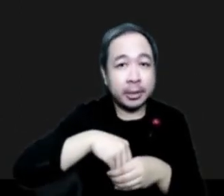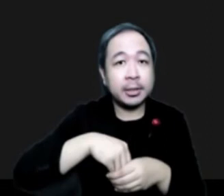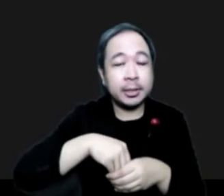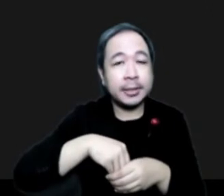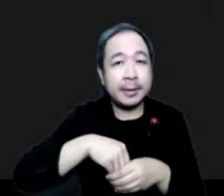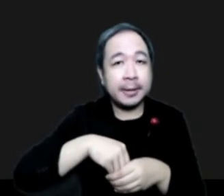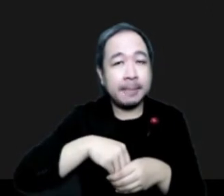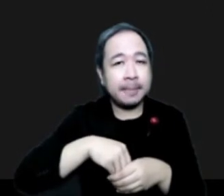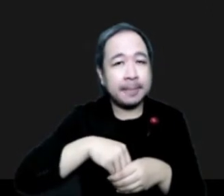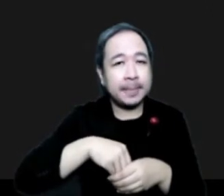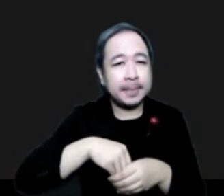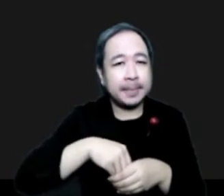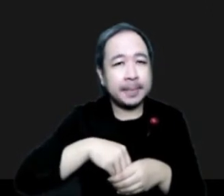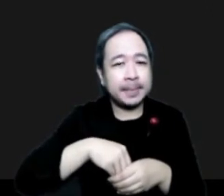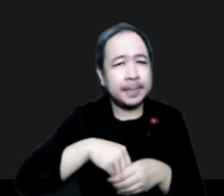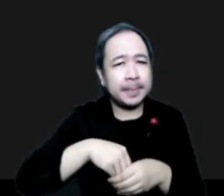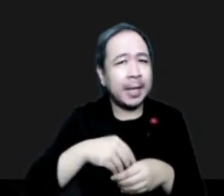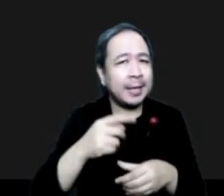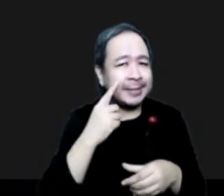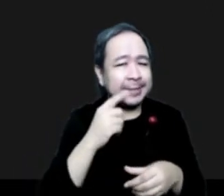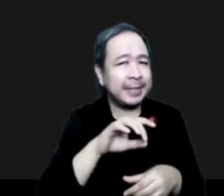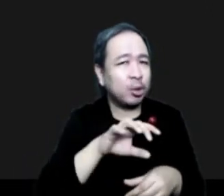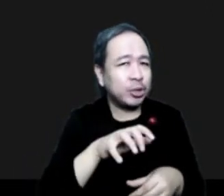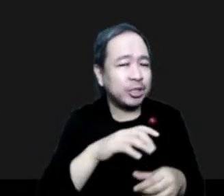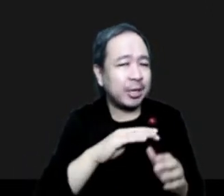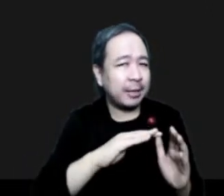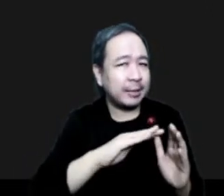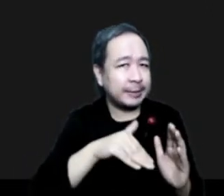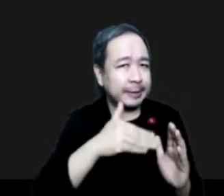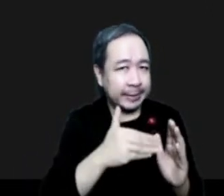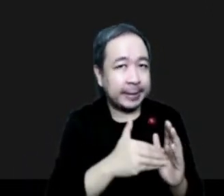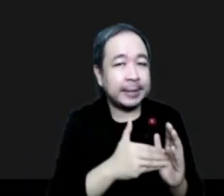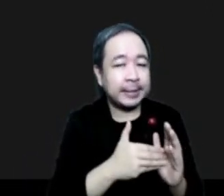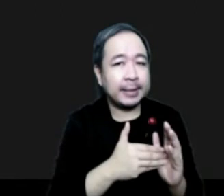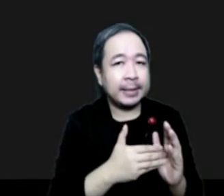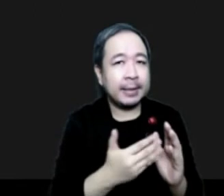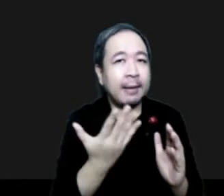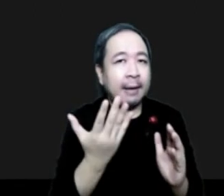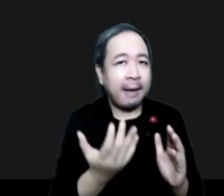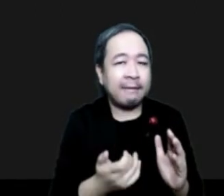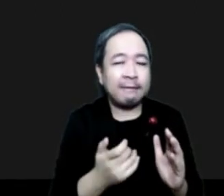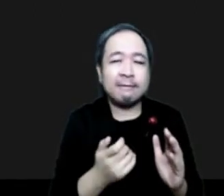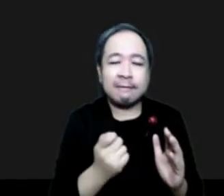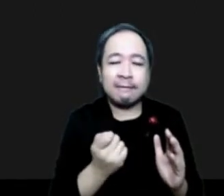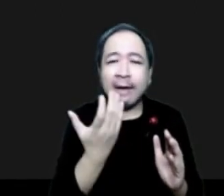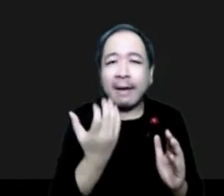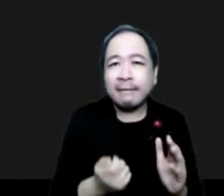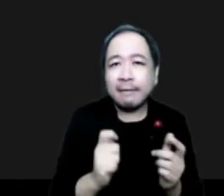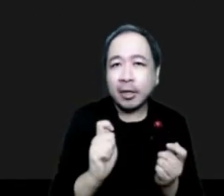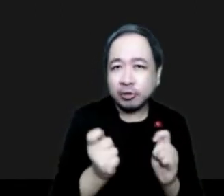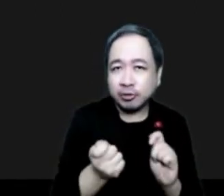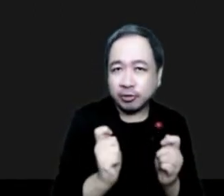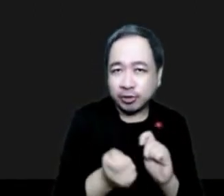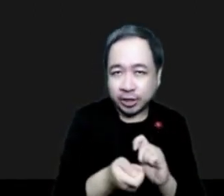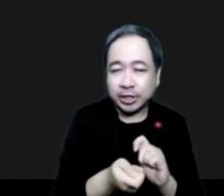hicieron algunas adecuaciones para poder monitorear de mejor forma las descargas eléctricas. Como pueden